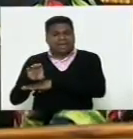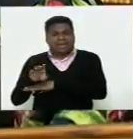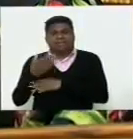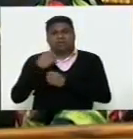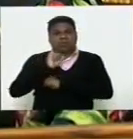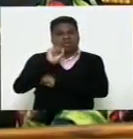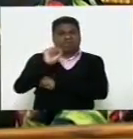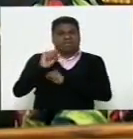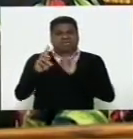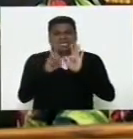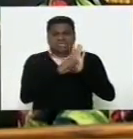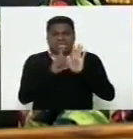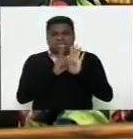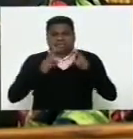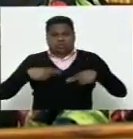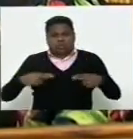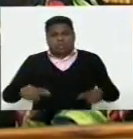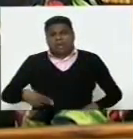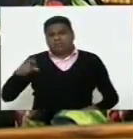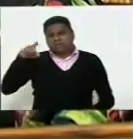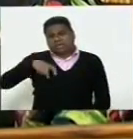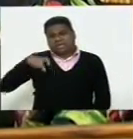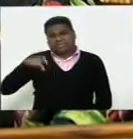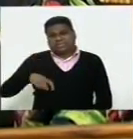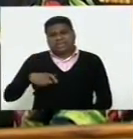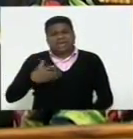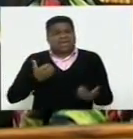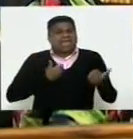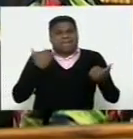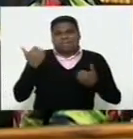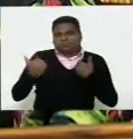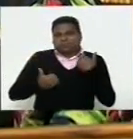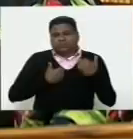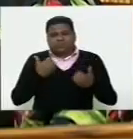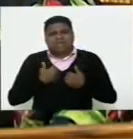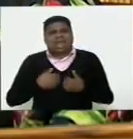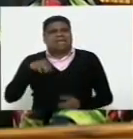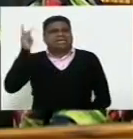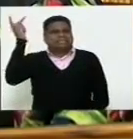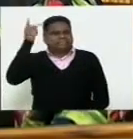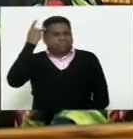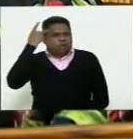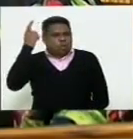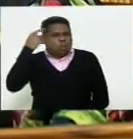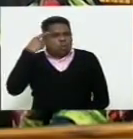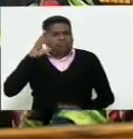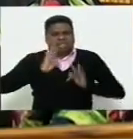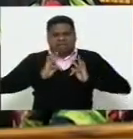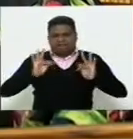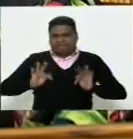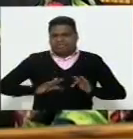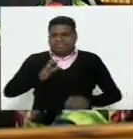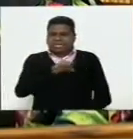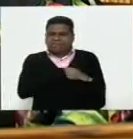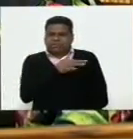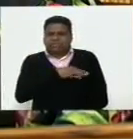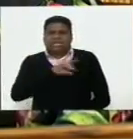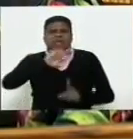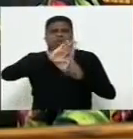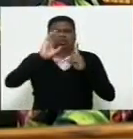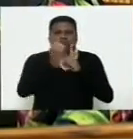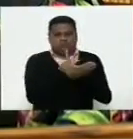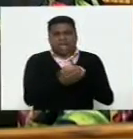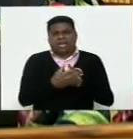los derechos humanos, las necesidades emocionales, psicológicas, físicas, sociales y